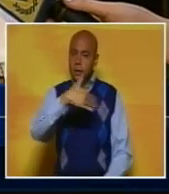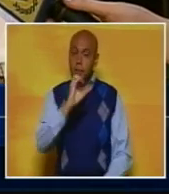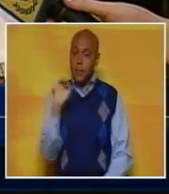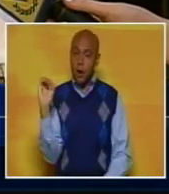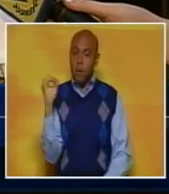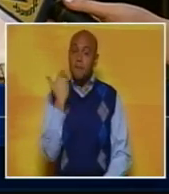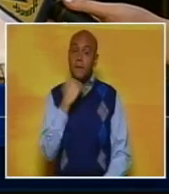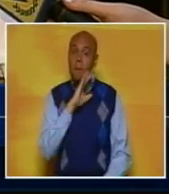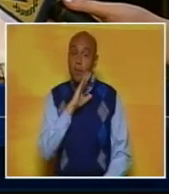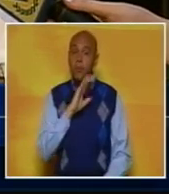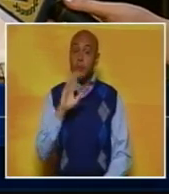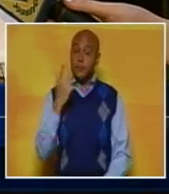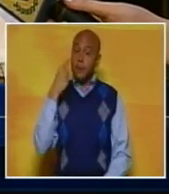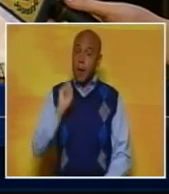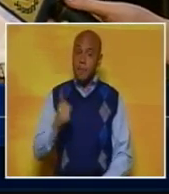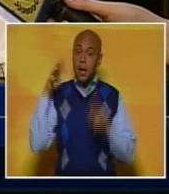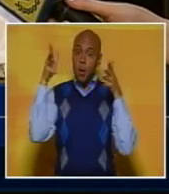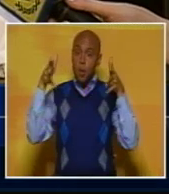recomendable tener una